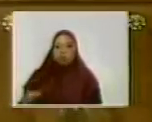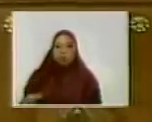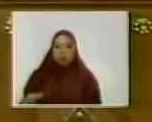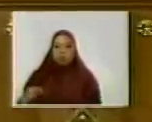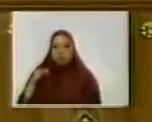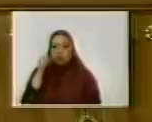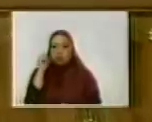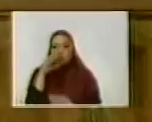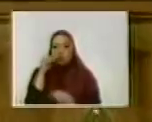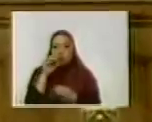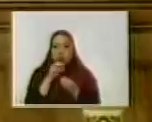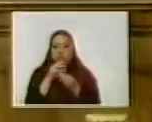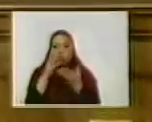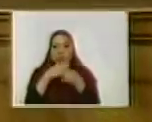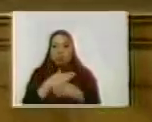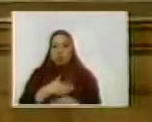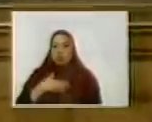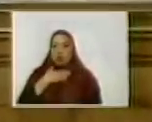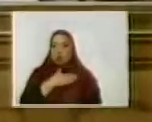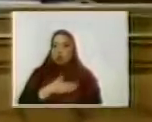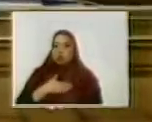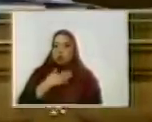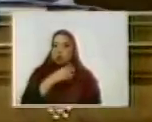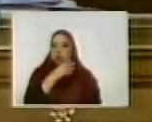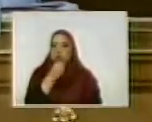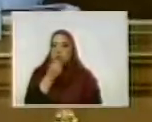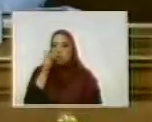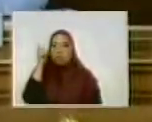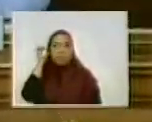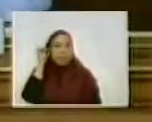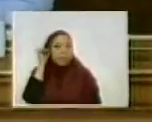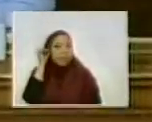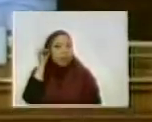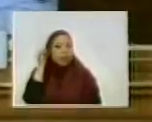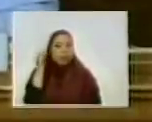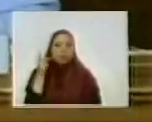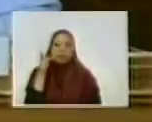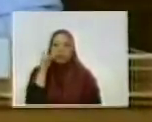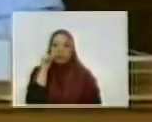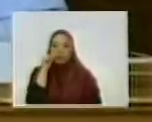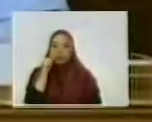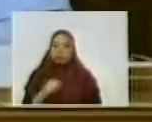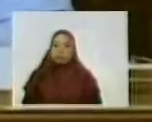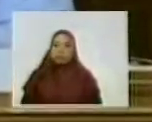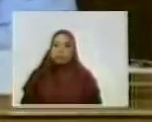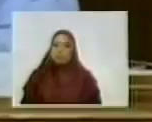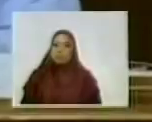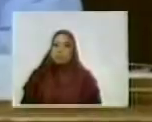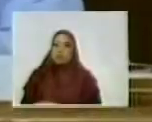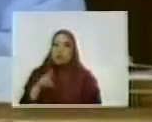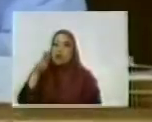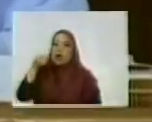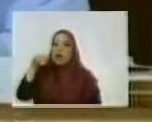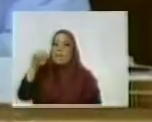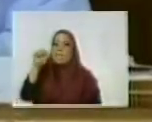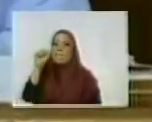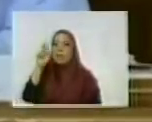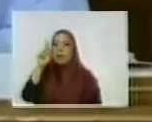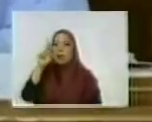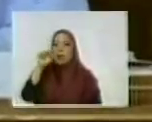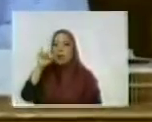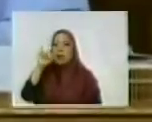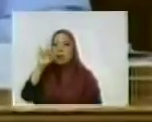de la Comisión de Misiones y Grandes Misiones la compañera Mayra Josefina Velázquez López. Mayra, por aquí, que yo la vi